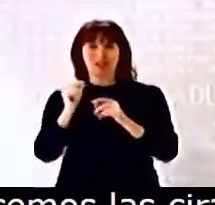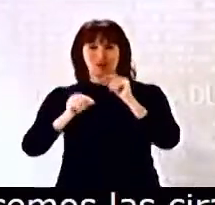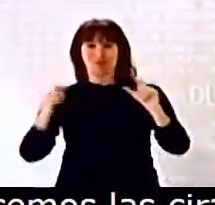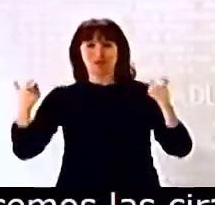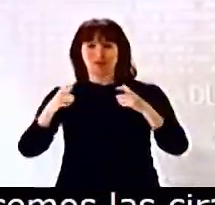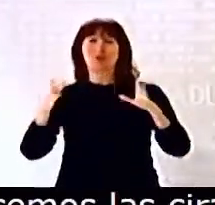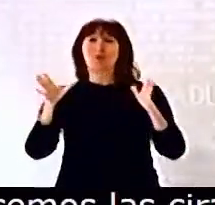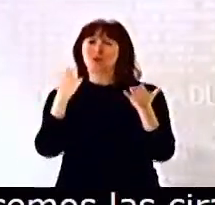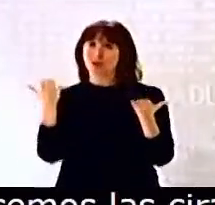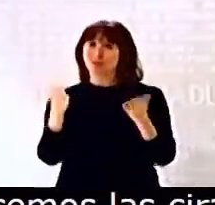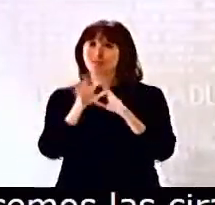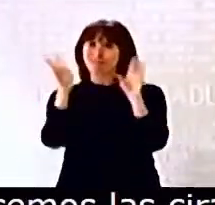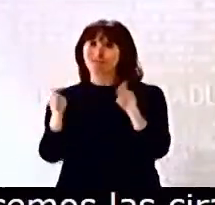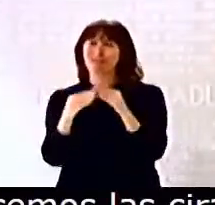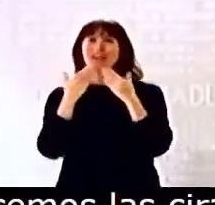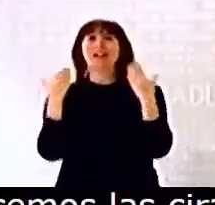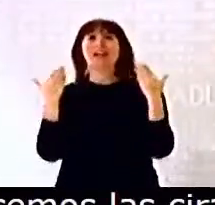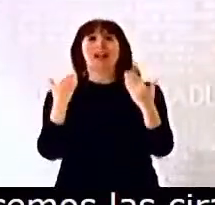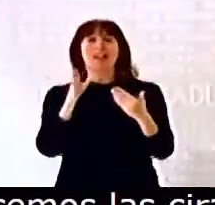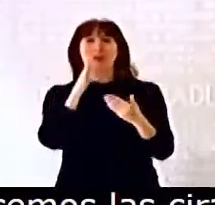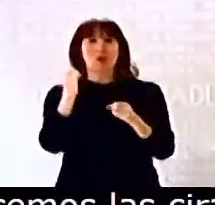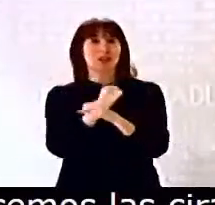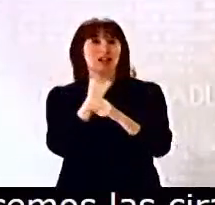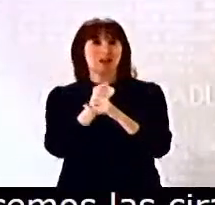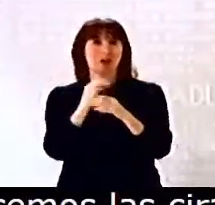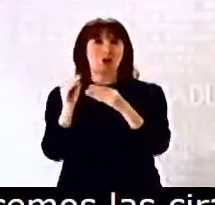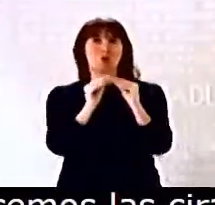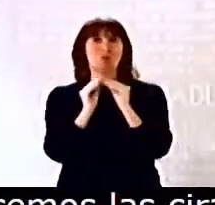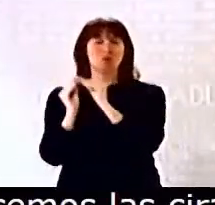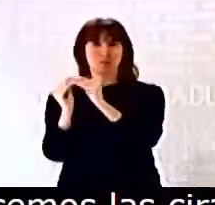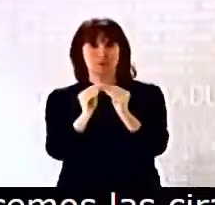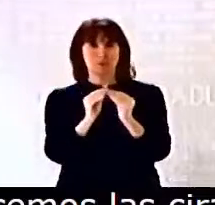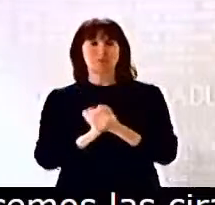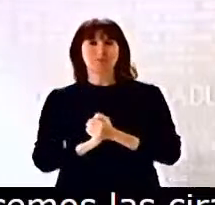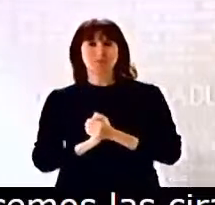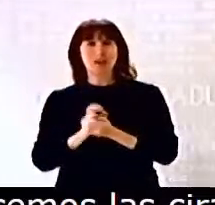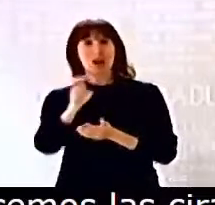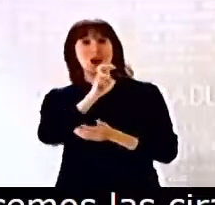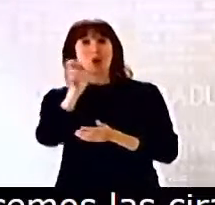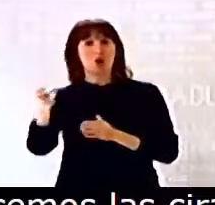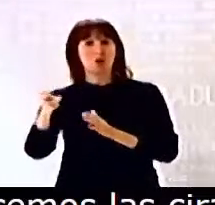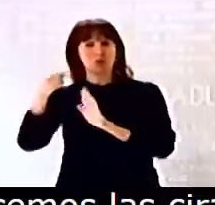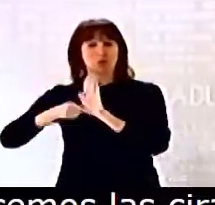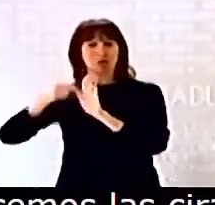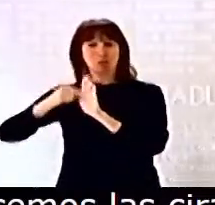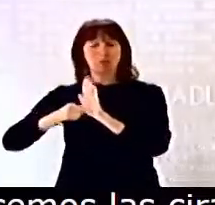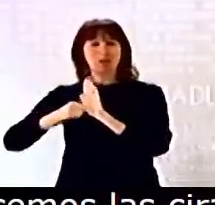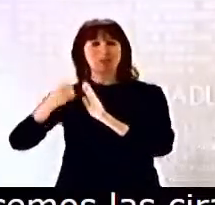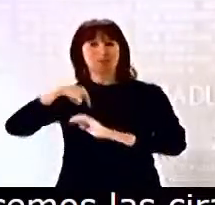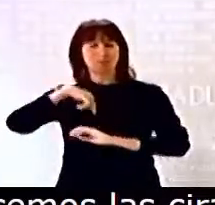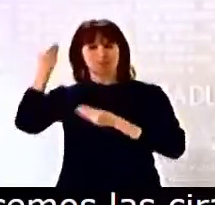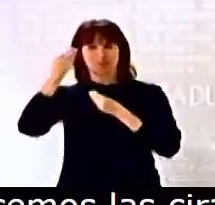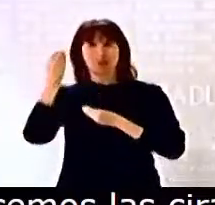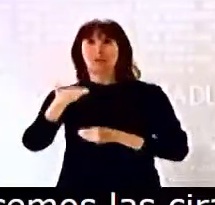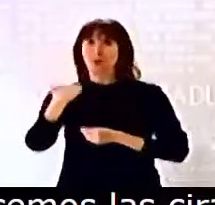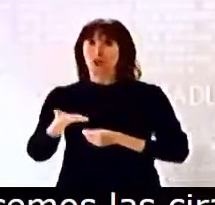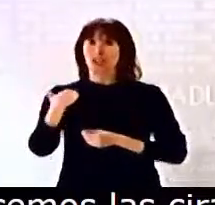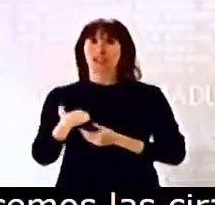gracias infinitas por esa tarea colectiva. Hay otros indicadores que nos parecen muy importantes